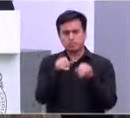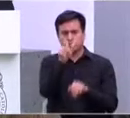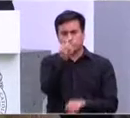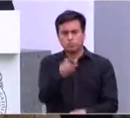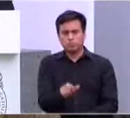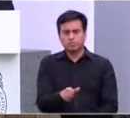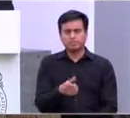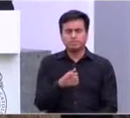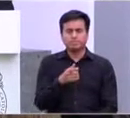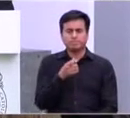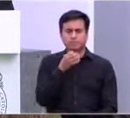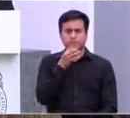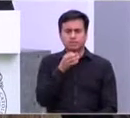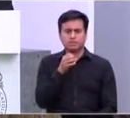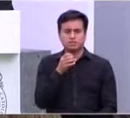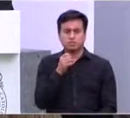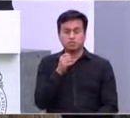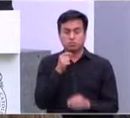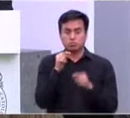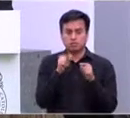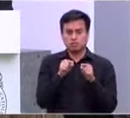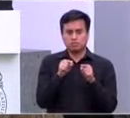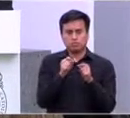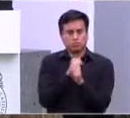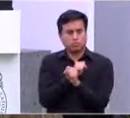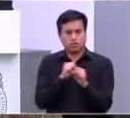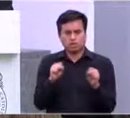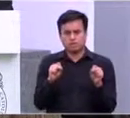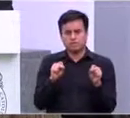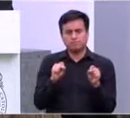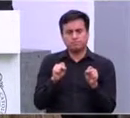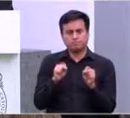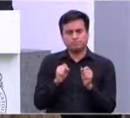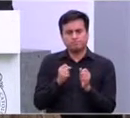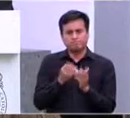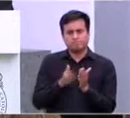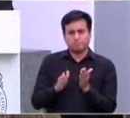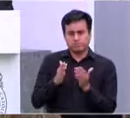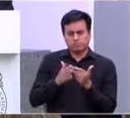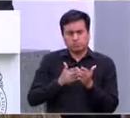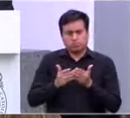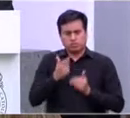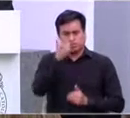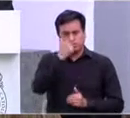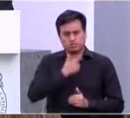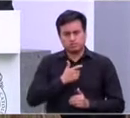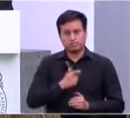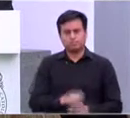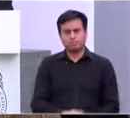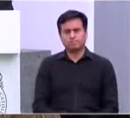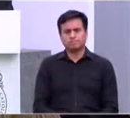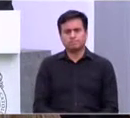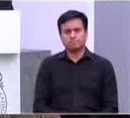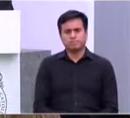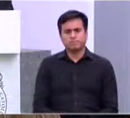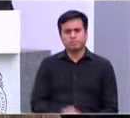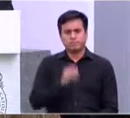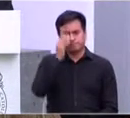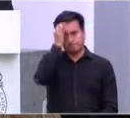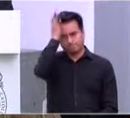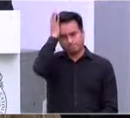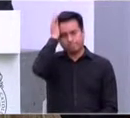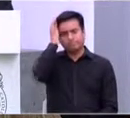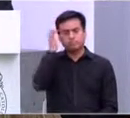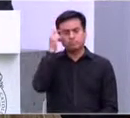el cual por lo demás no puede prescindir de su naturaleza los aspectos